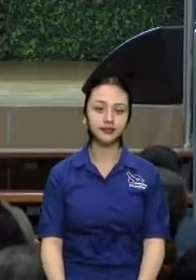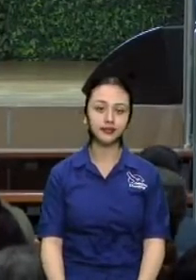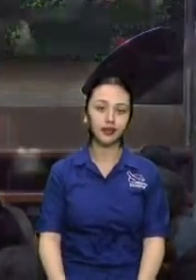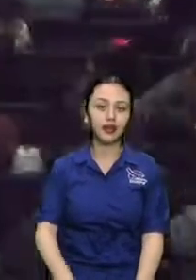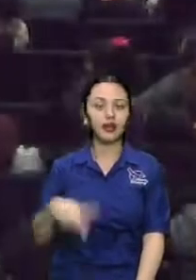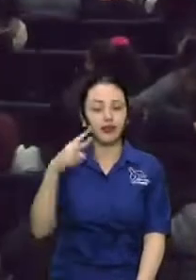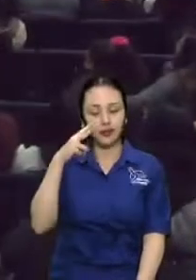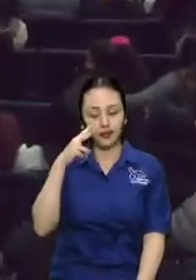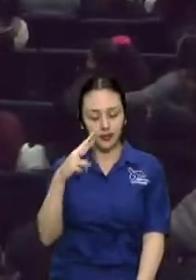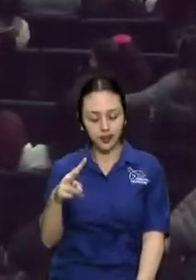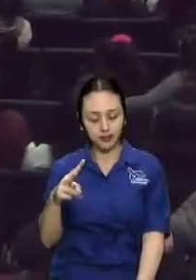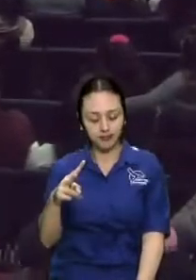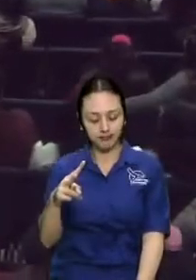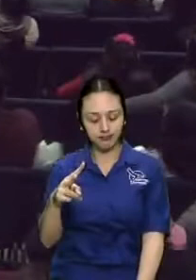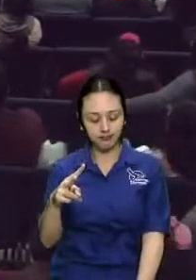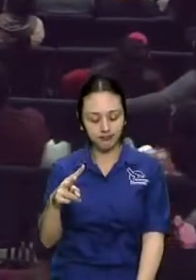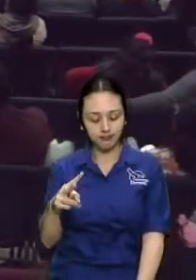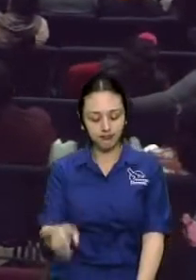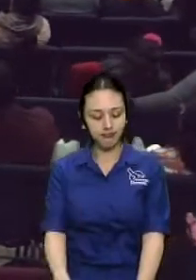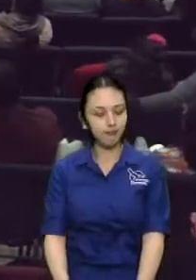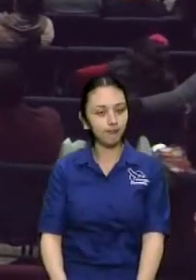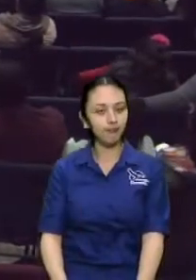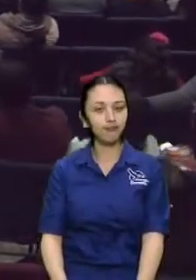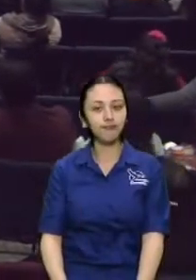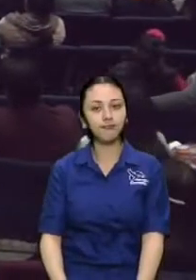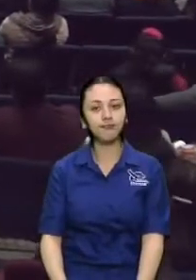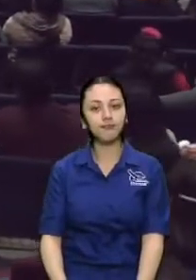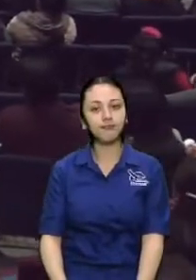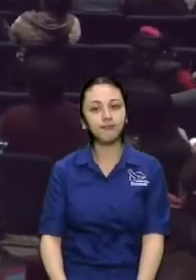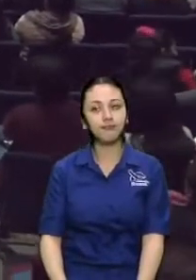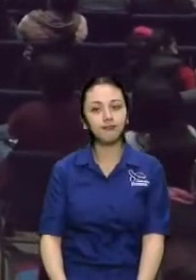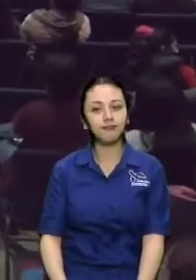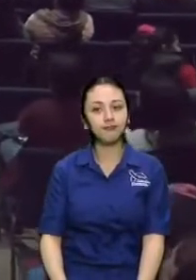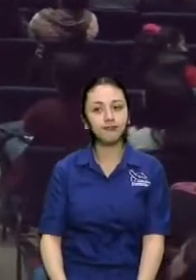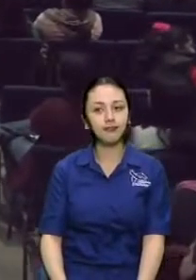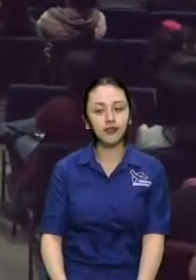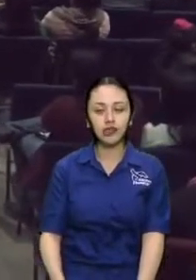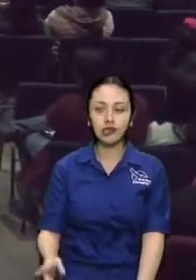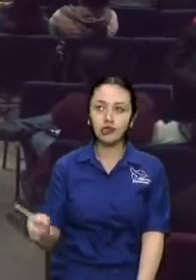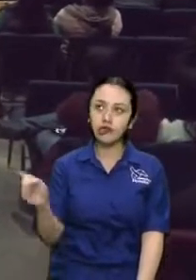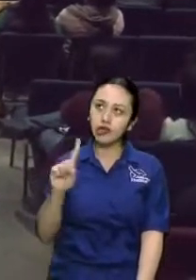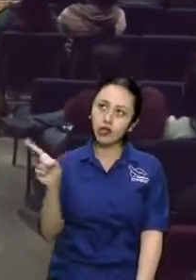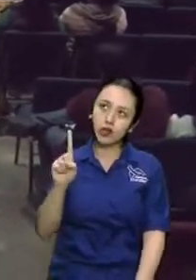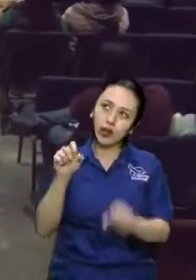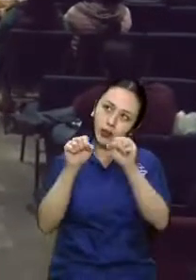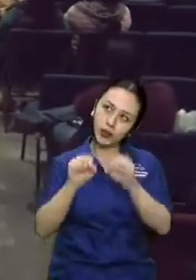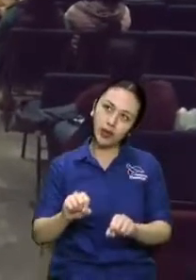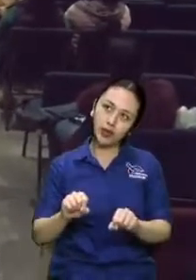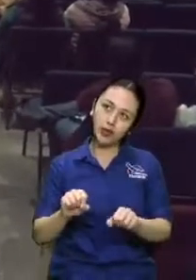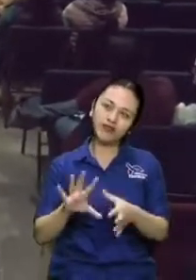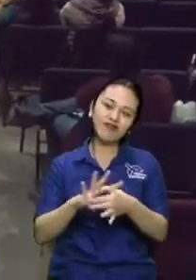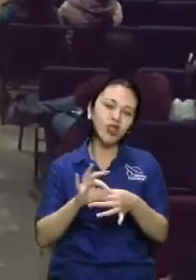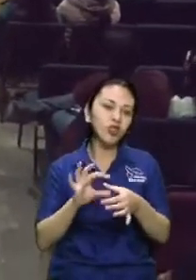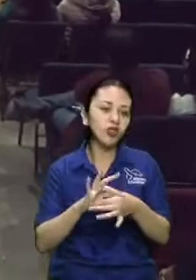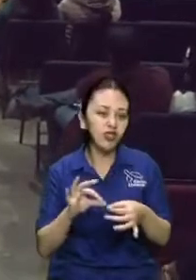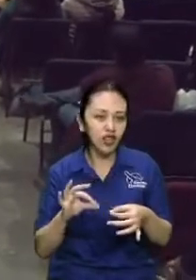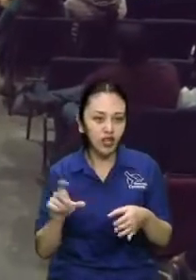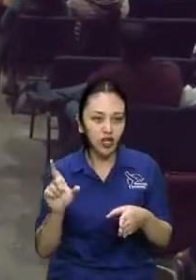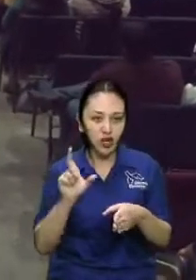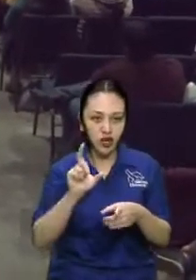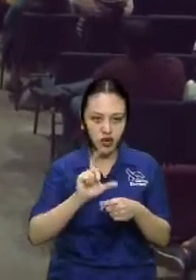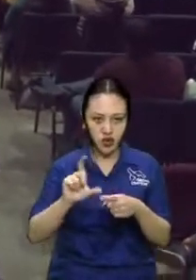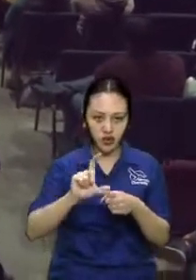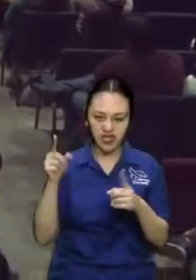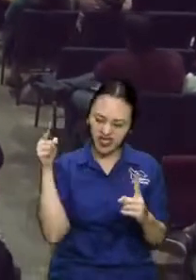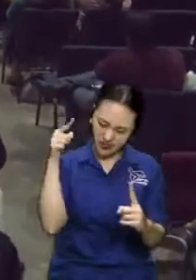Mire, no le voy a contar con especificidad qué fueron las cosas que me tocó hacer, porque no, pero me tocaron hacer dos cosas que me